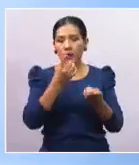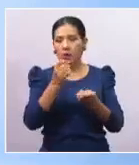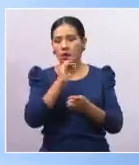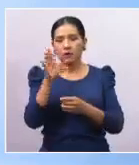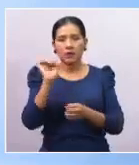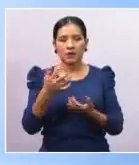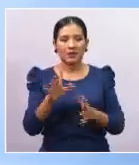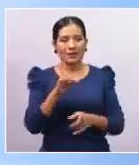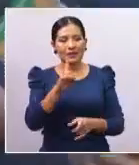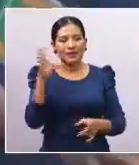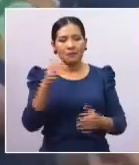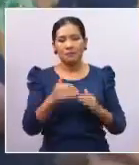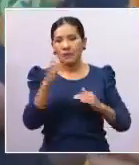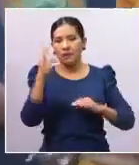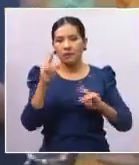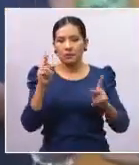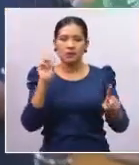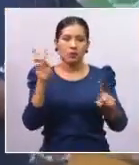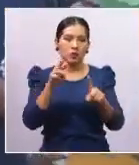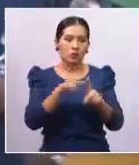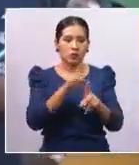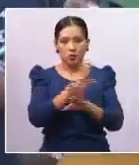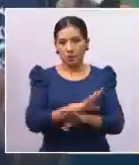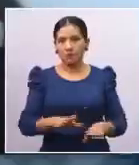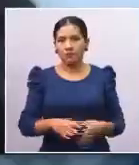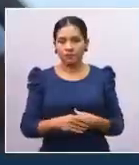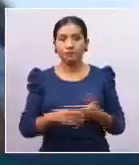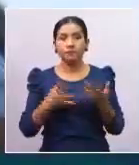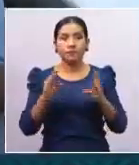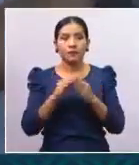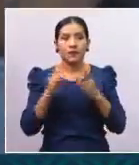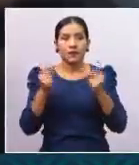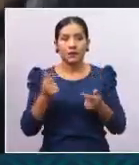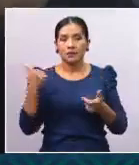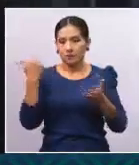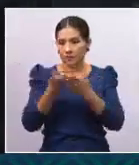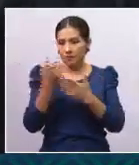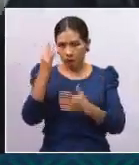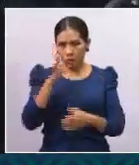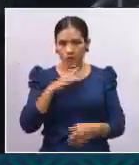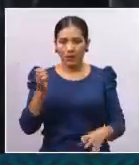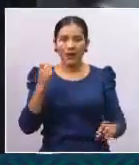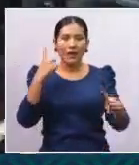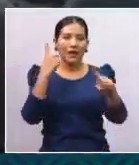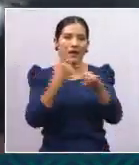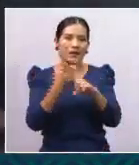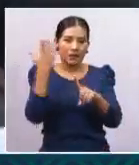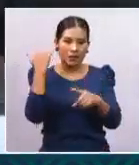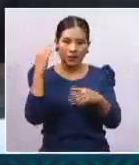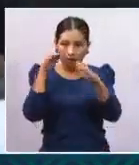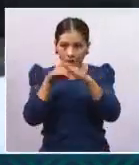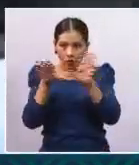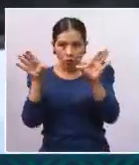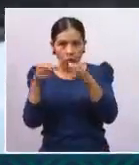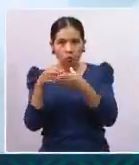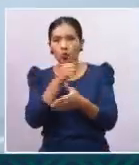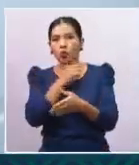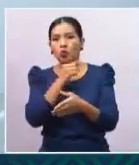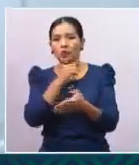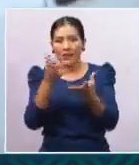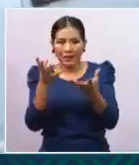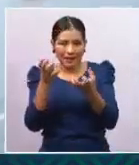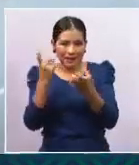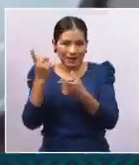sexual. De manera inmediata llegó hasta nuestro país el ex jesuita Pedro Lima, al conocer el avance de